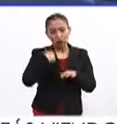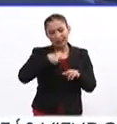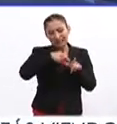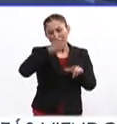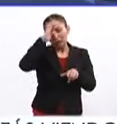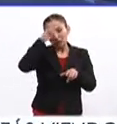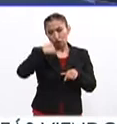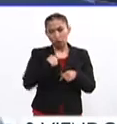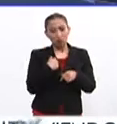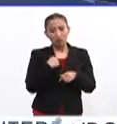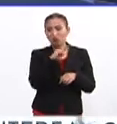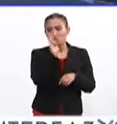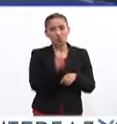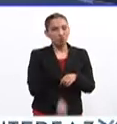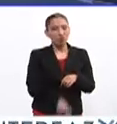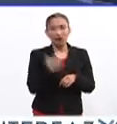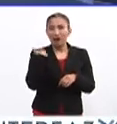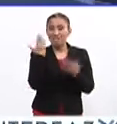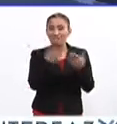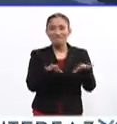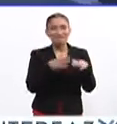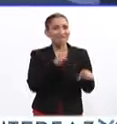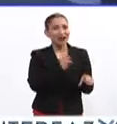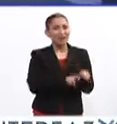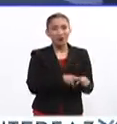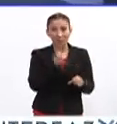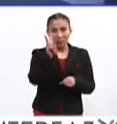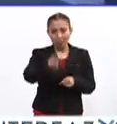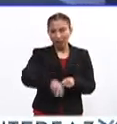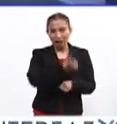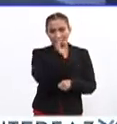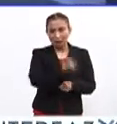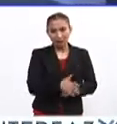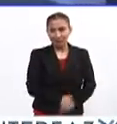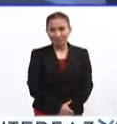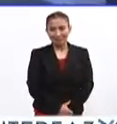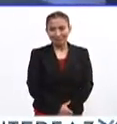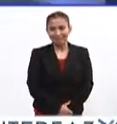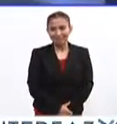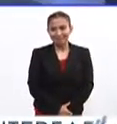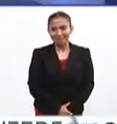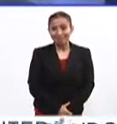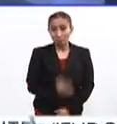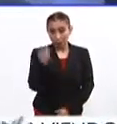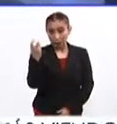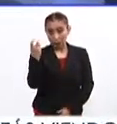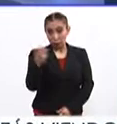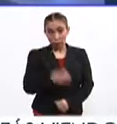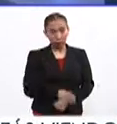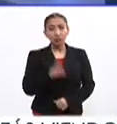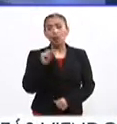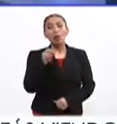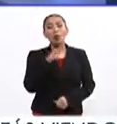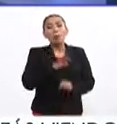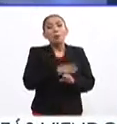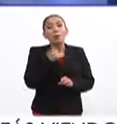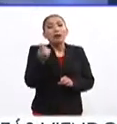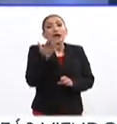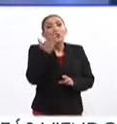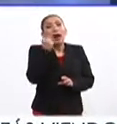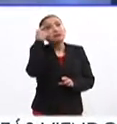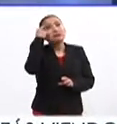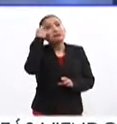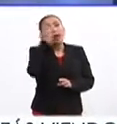pensando porque yo nunca he puesto un arbolito natural, debo confesar. ¿Por estas razones? No, precisamente porque no